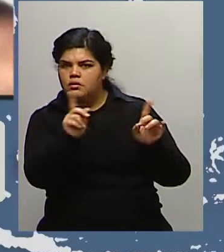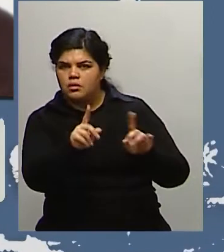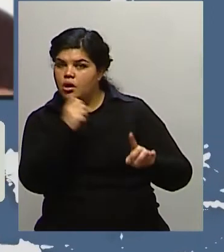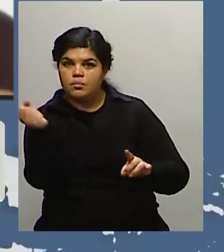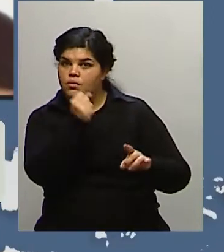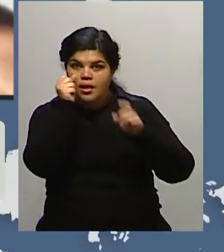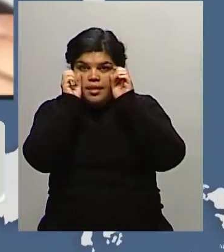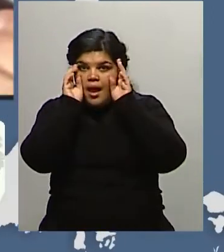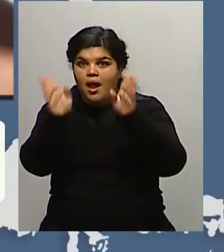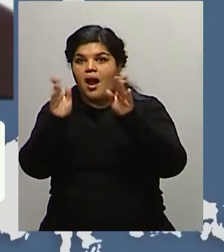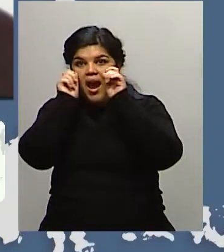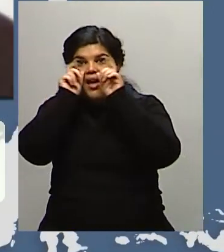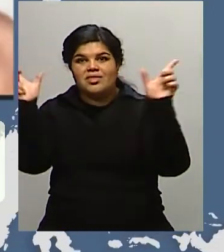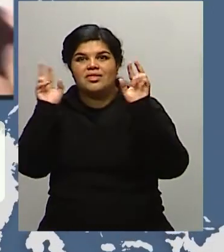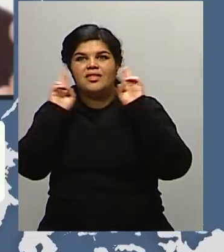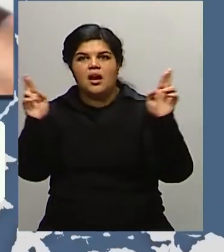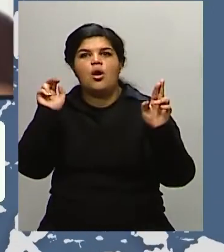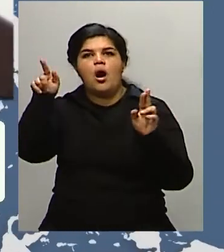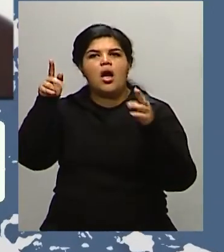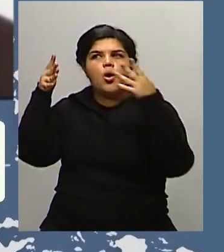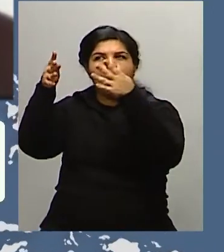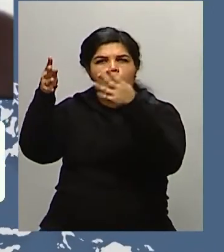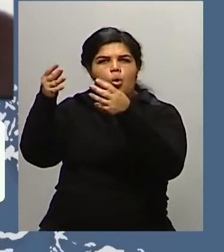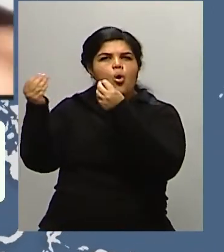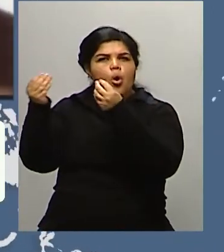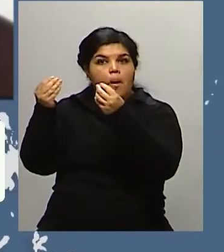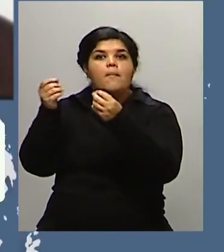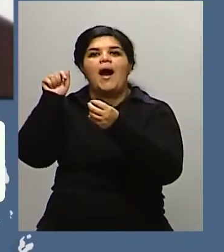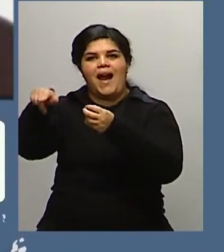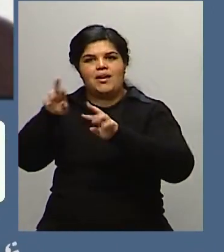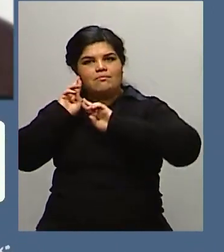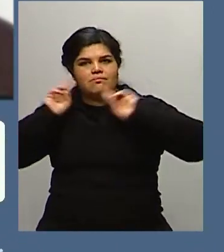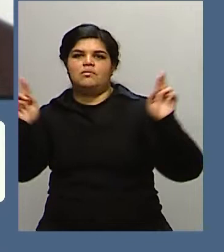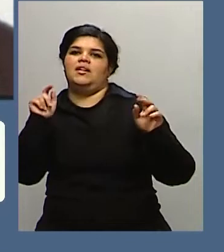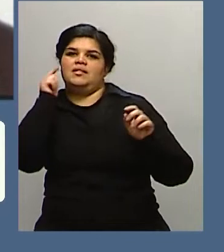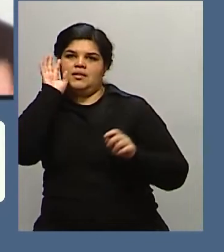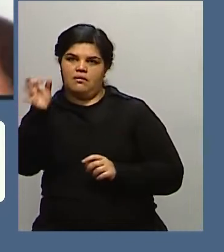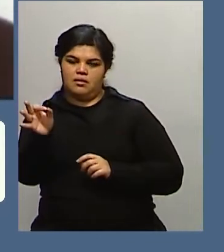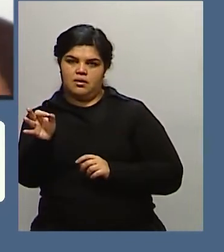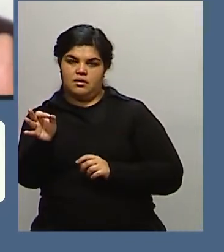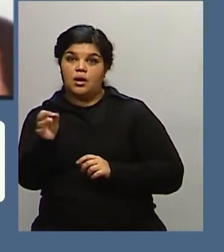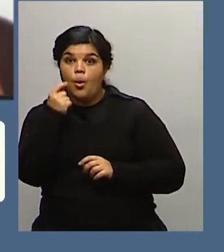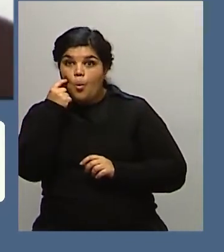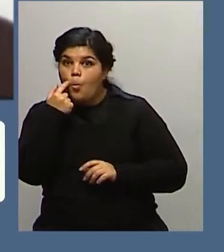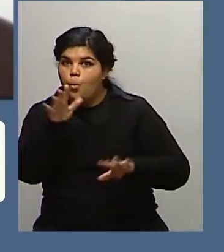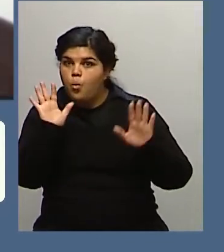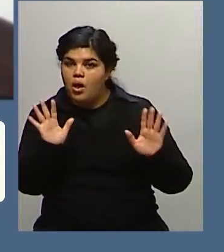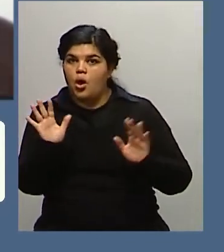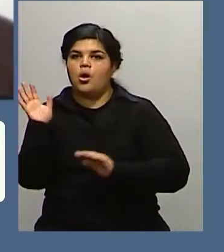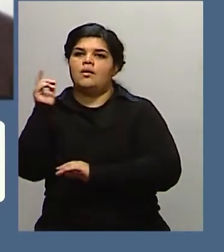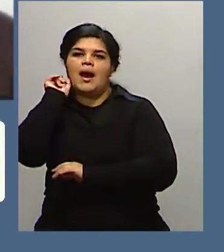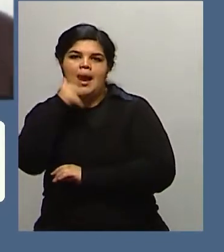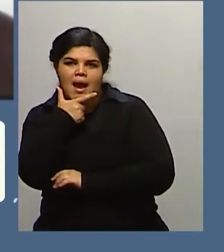va a bajar también el precio de los insumos energéticos, del gas. Pero cuidado de confundirse aquello que